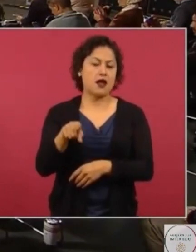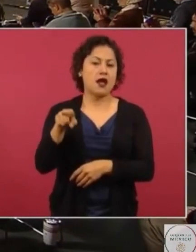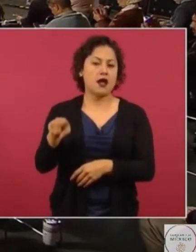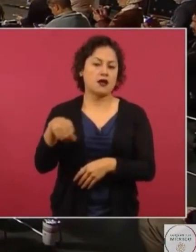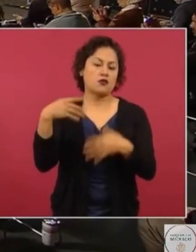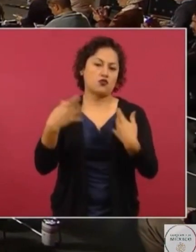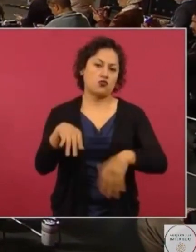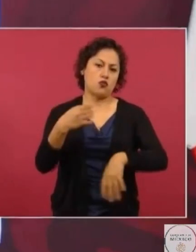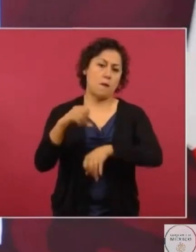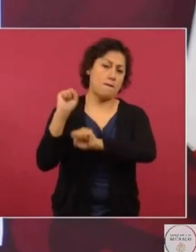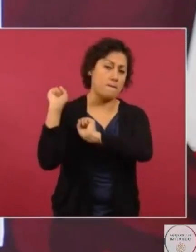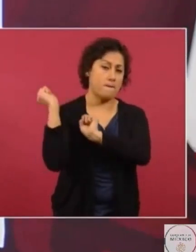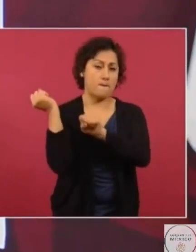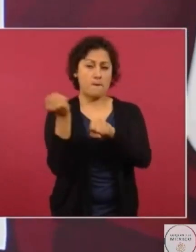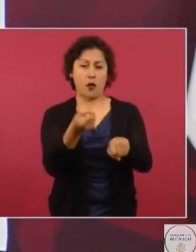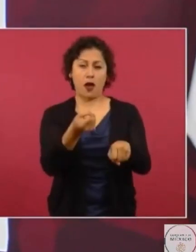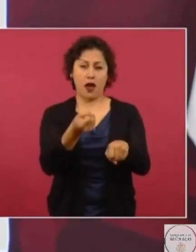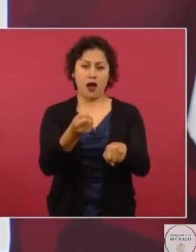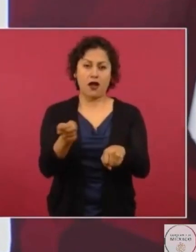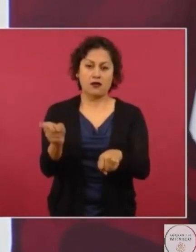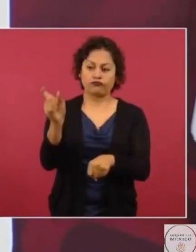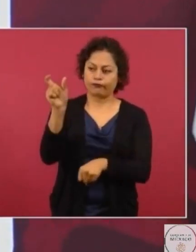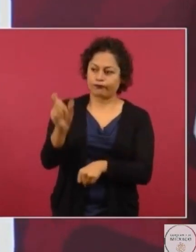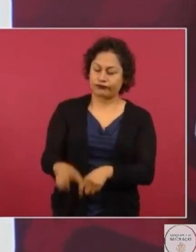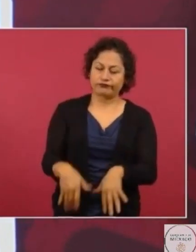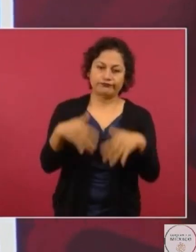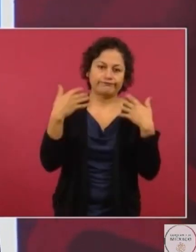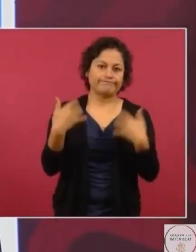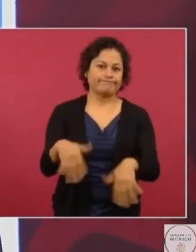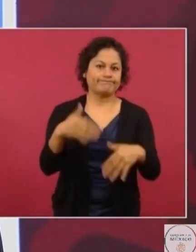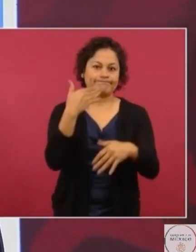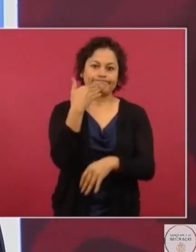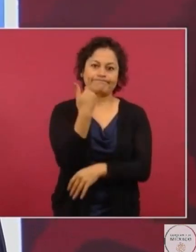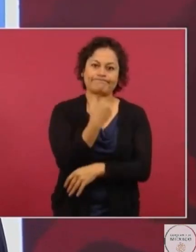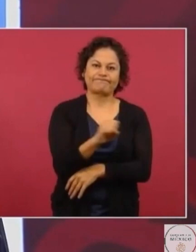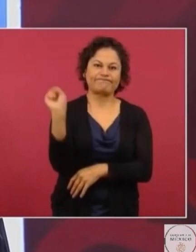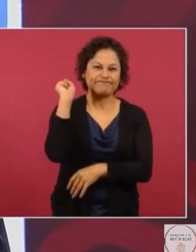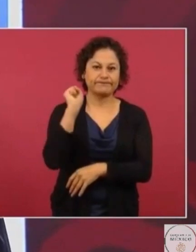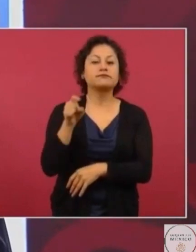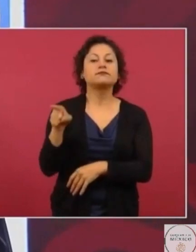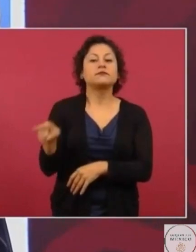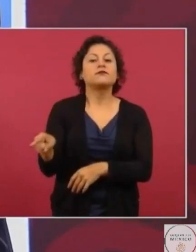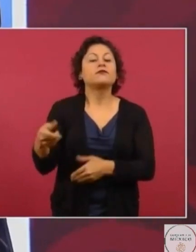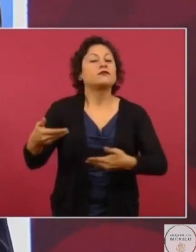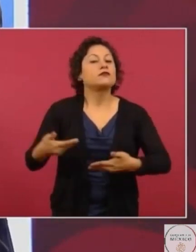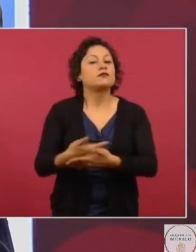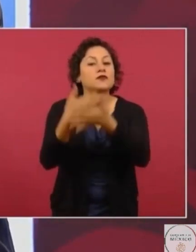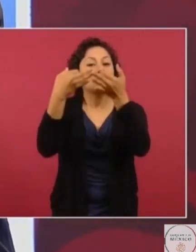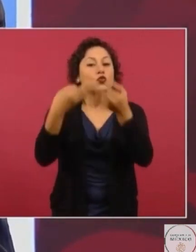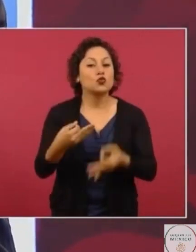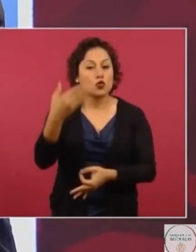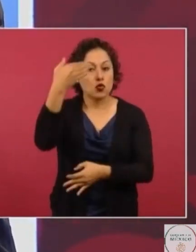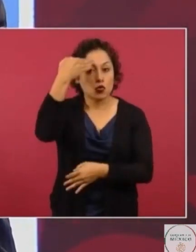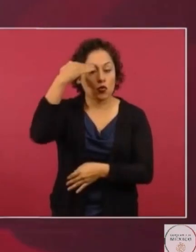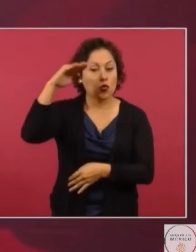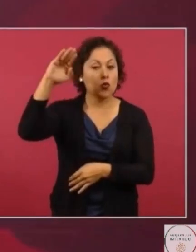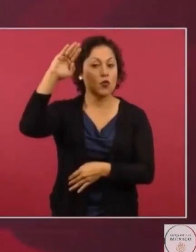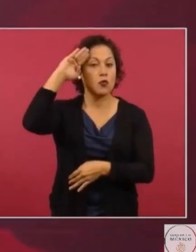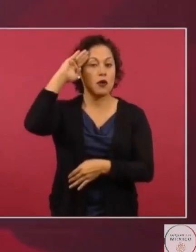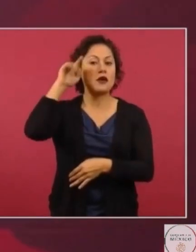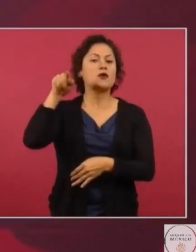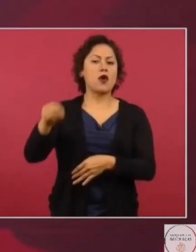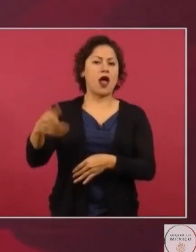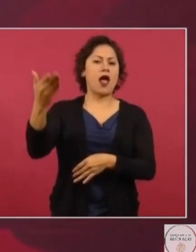bateador muy bueno, de origen cubano, que estuvo en